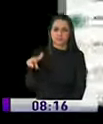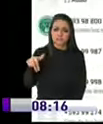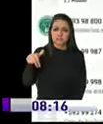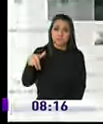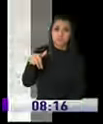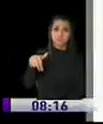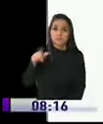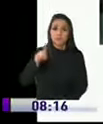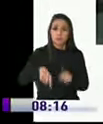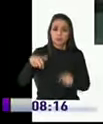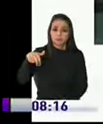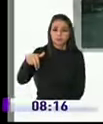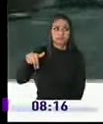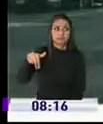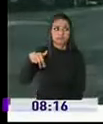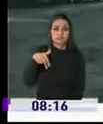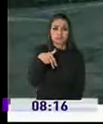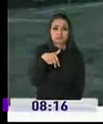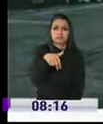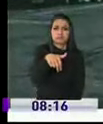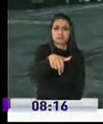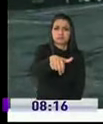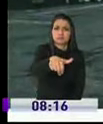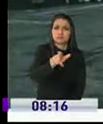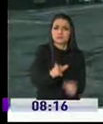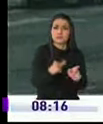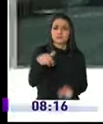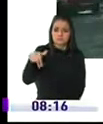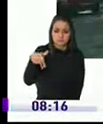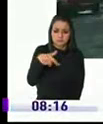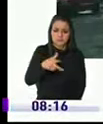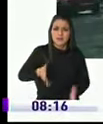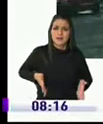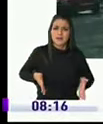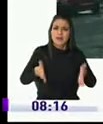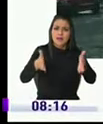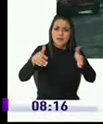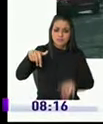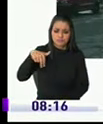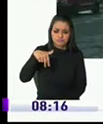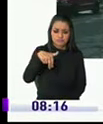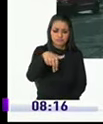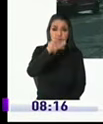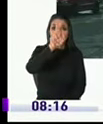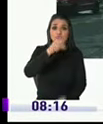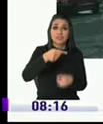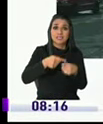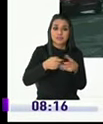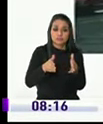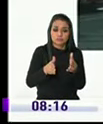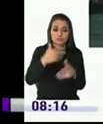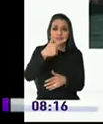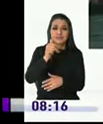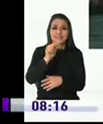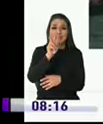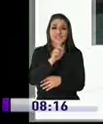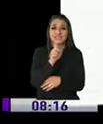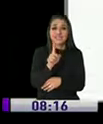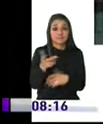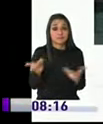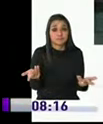ahí cómo le ha tocado aquí a este grupo de peatones salirse a la calle, y en el sur de la ciudad, en la Rodrigo de Chávez, una calle tan transitada. Se